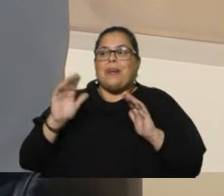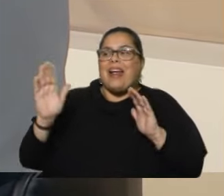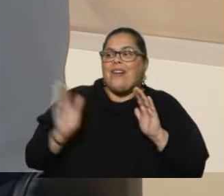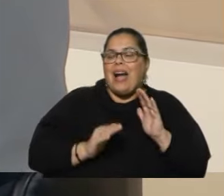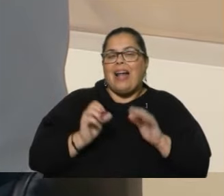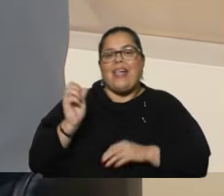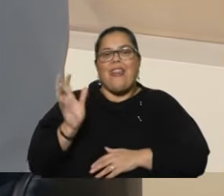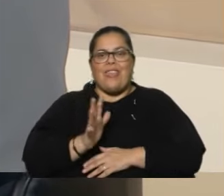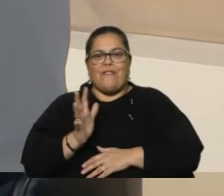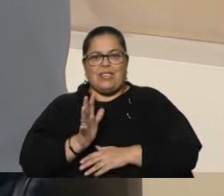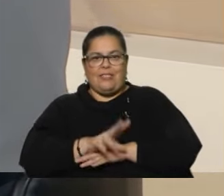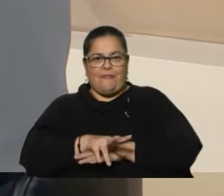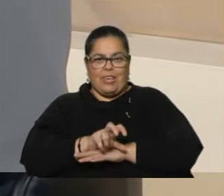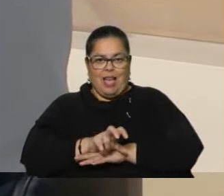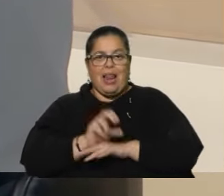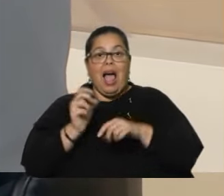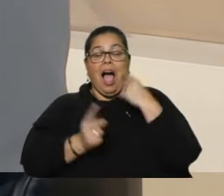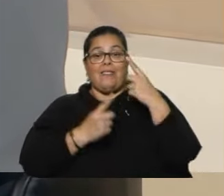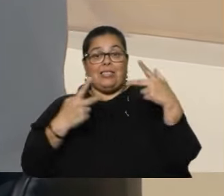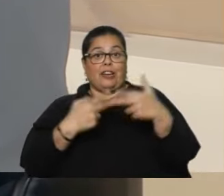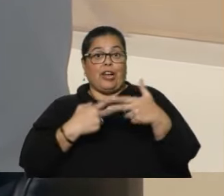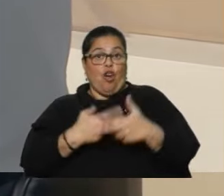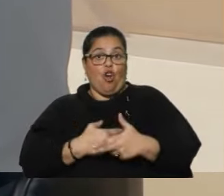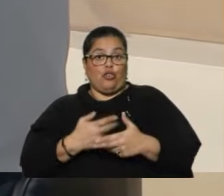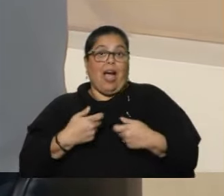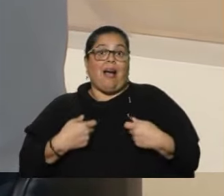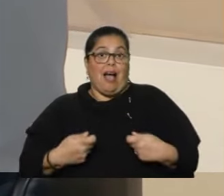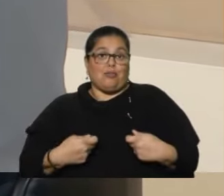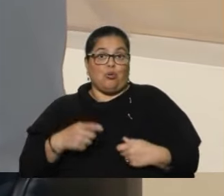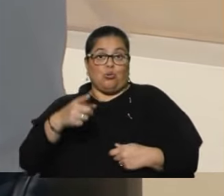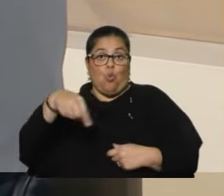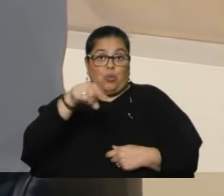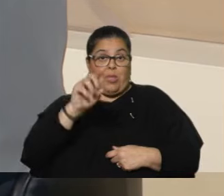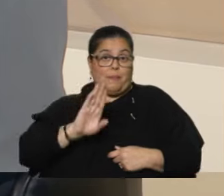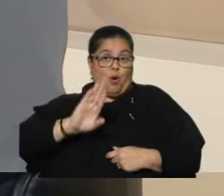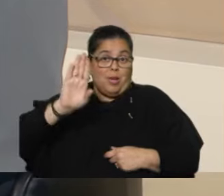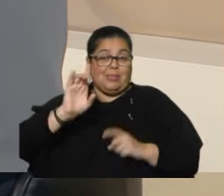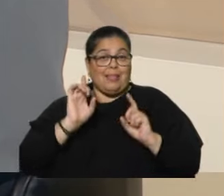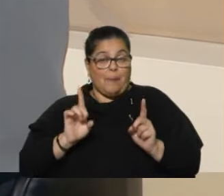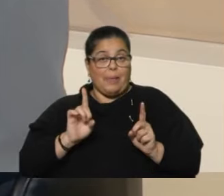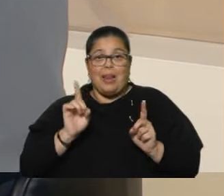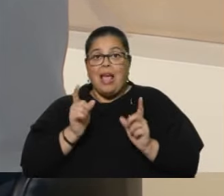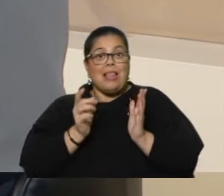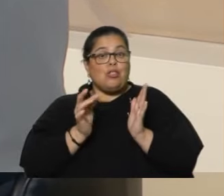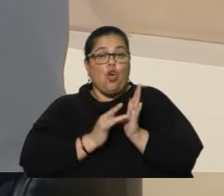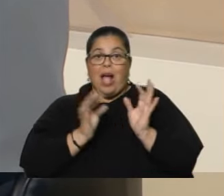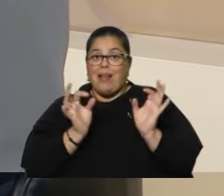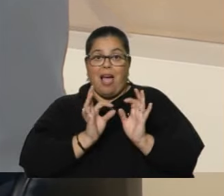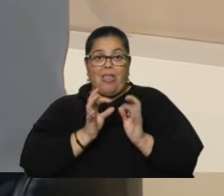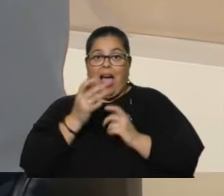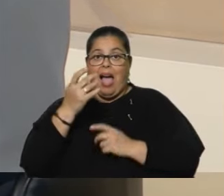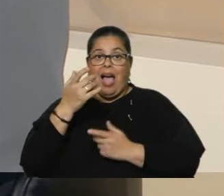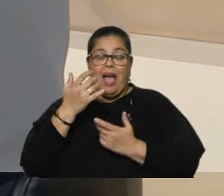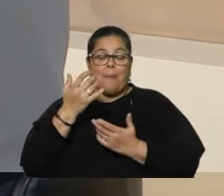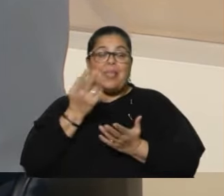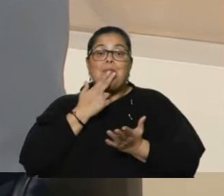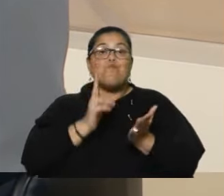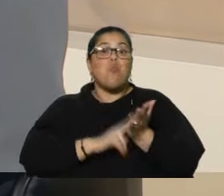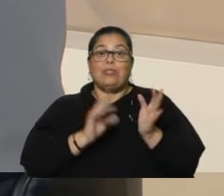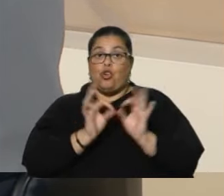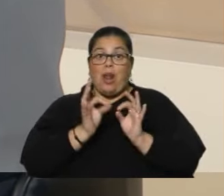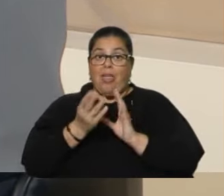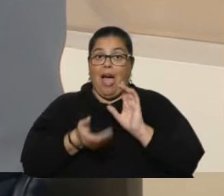recortes de gastos, ¿no? Sí. Además, ustedes están prometiendo no tocar el tema de los impuestos, no aumentan los impuestos. Van